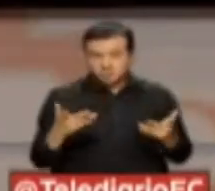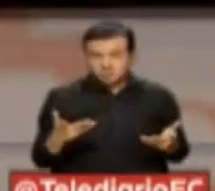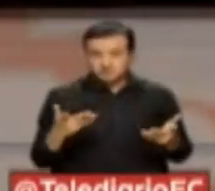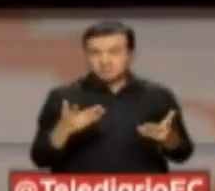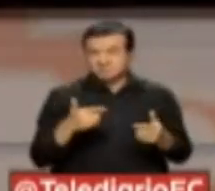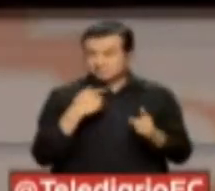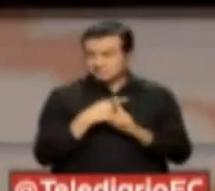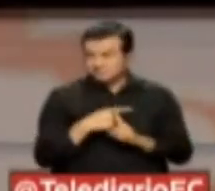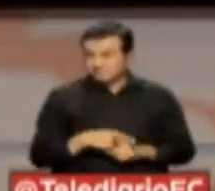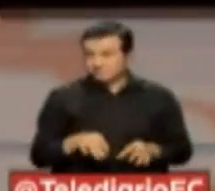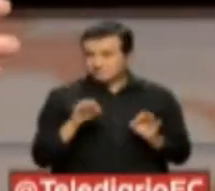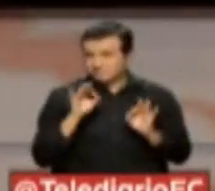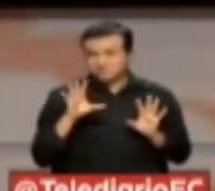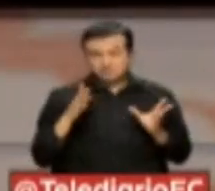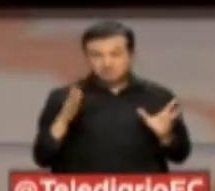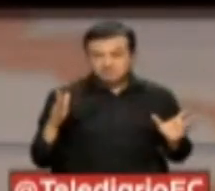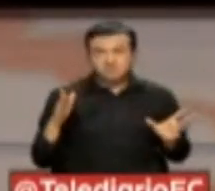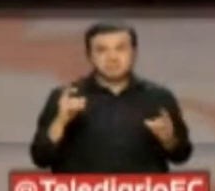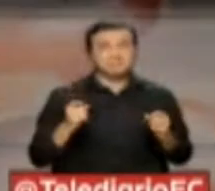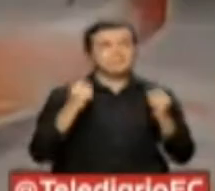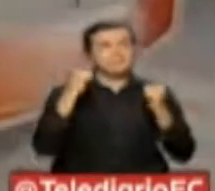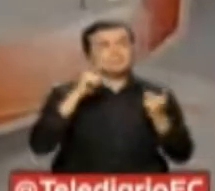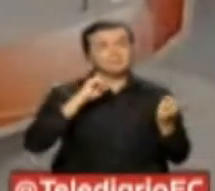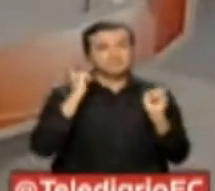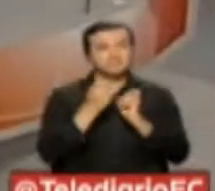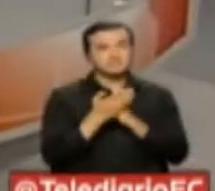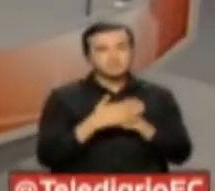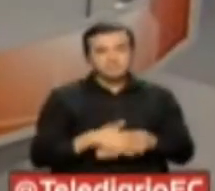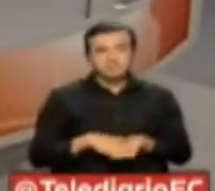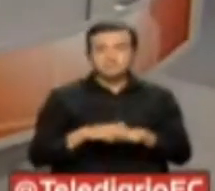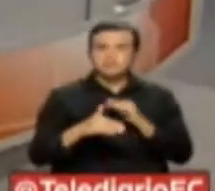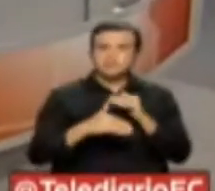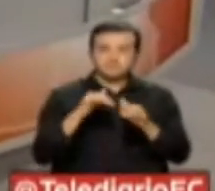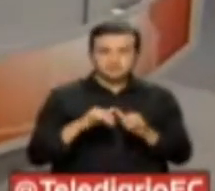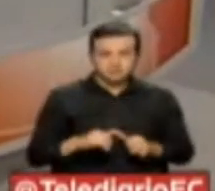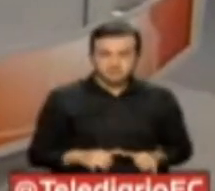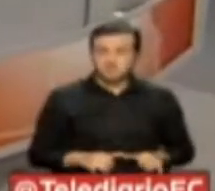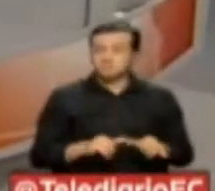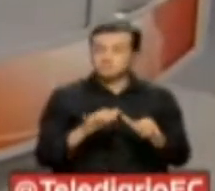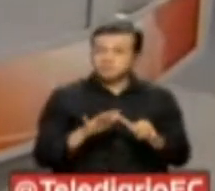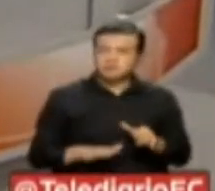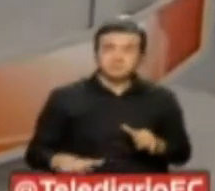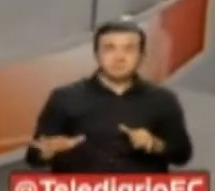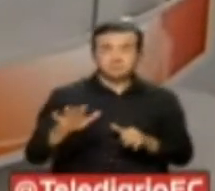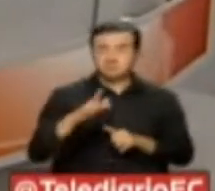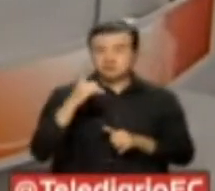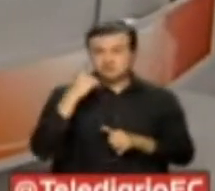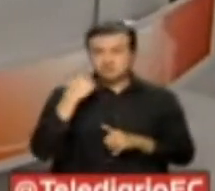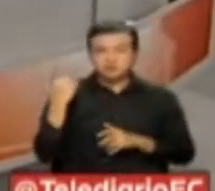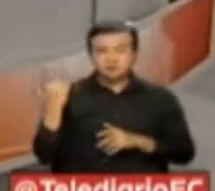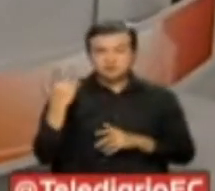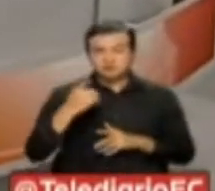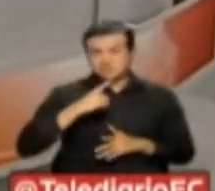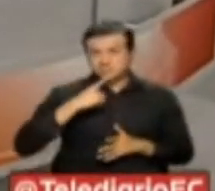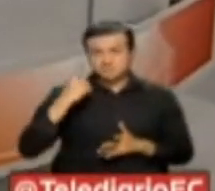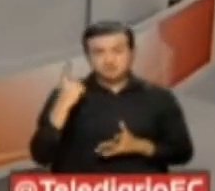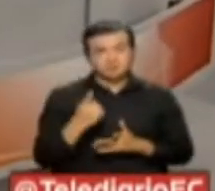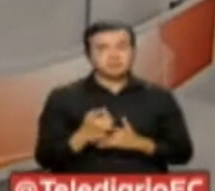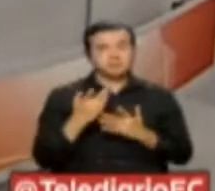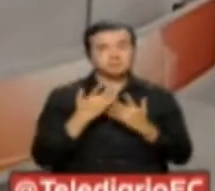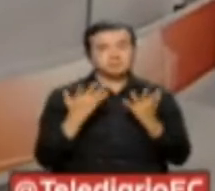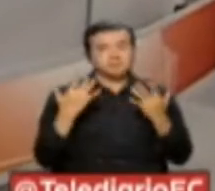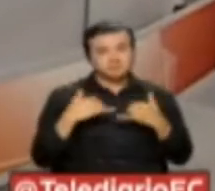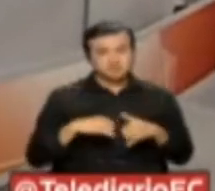que queríamos es por eso que nosotros estamos cambiando eso está en proceso se pretende entonces a través de carácter potente lógicamente que